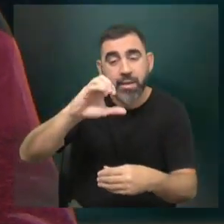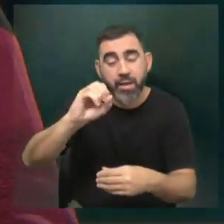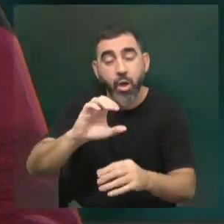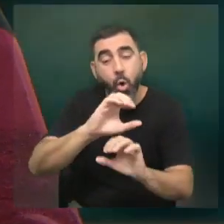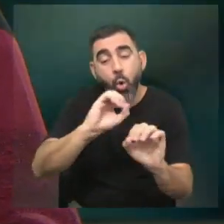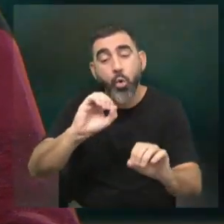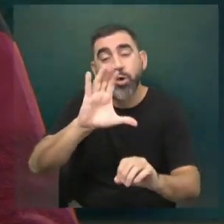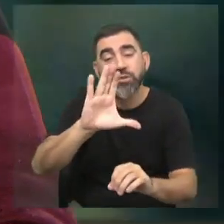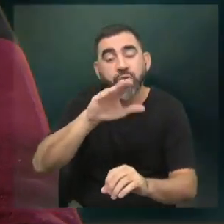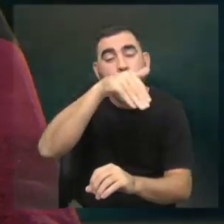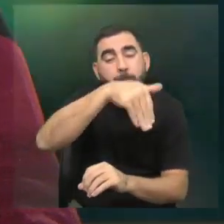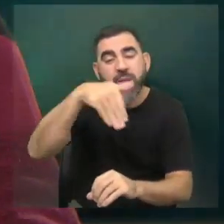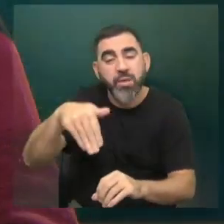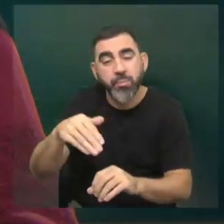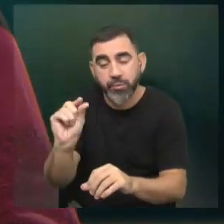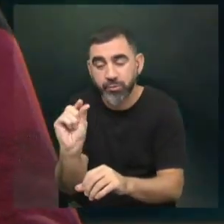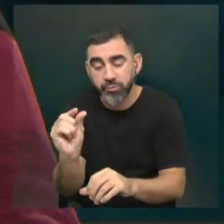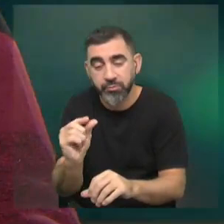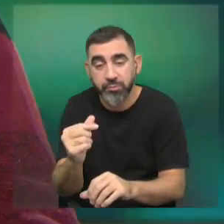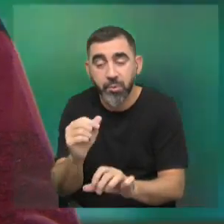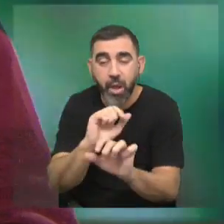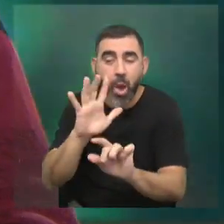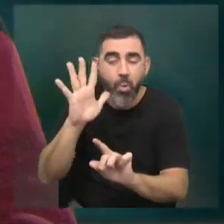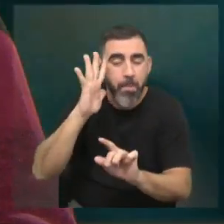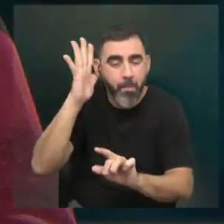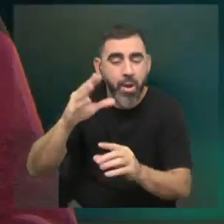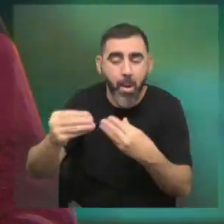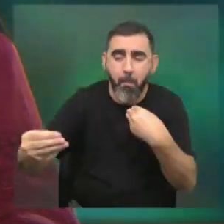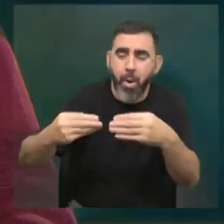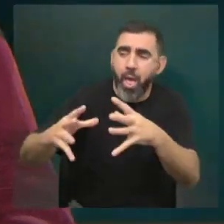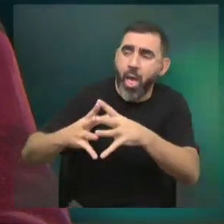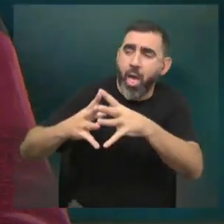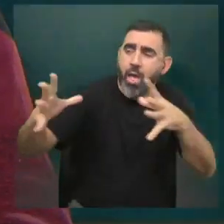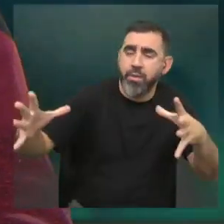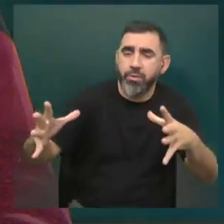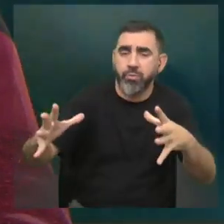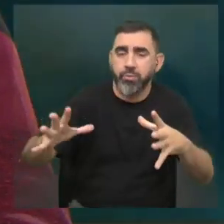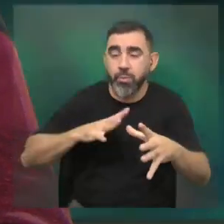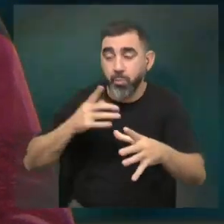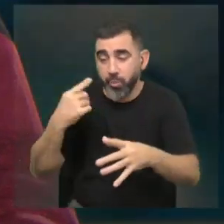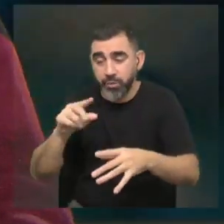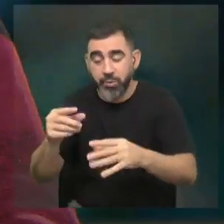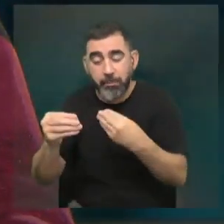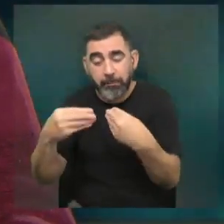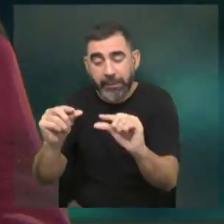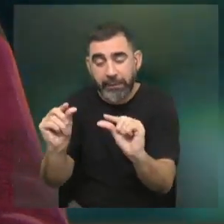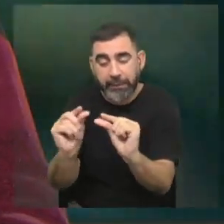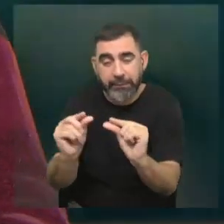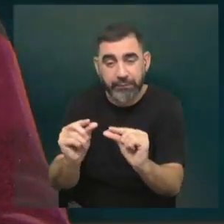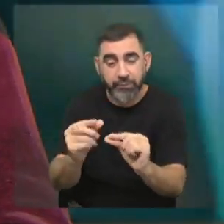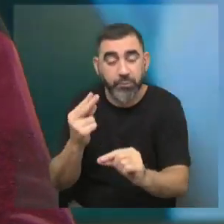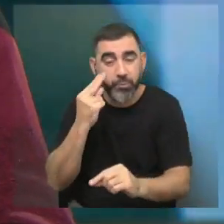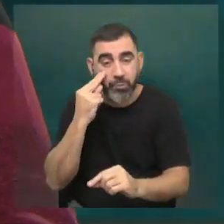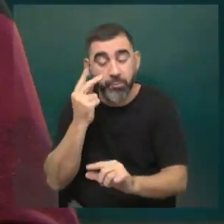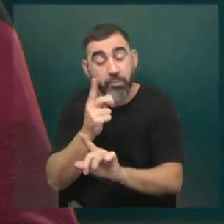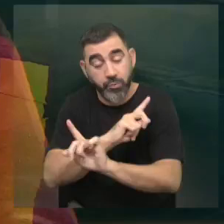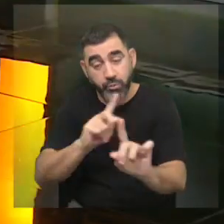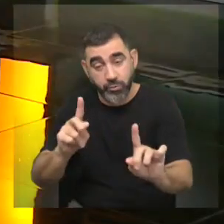y en Florida, donde el termómetro marcó 4,4 grados bajo cero, y en Durazno, donde hubo 3 grados bajo cero.